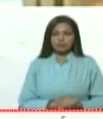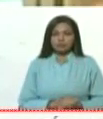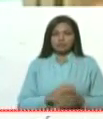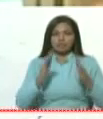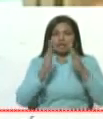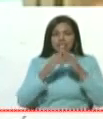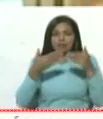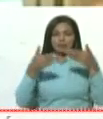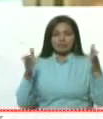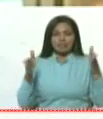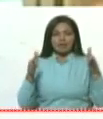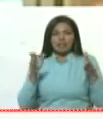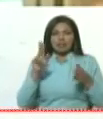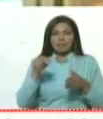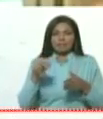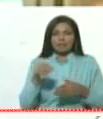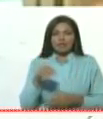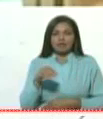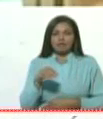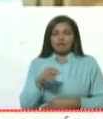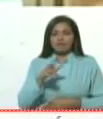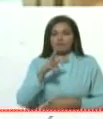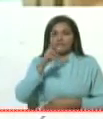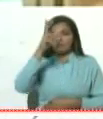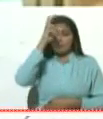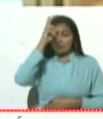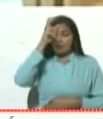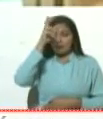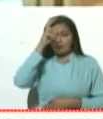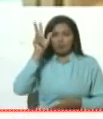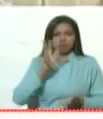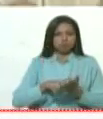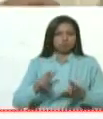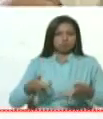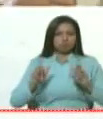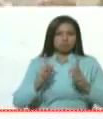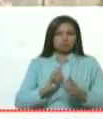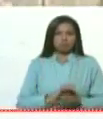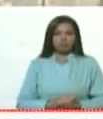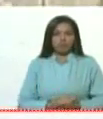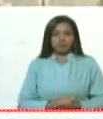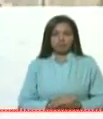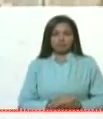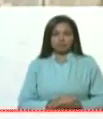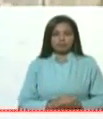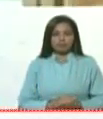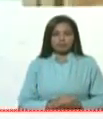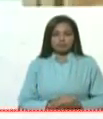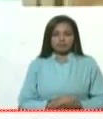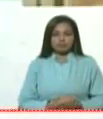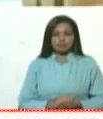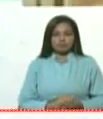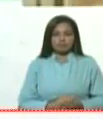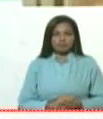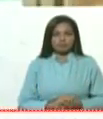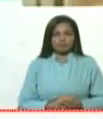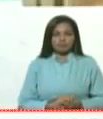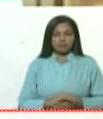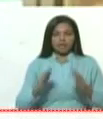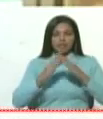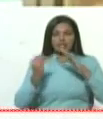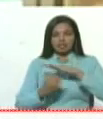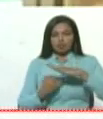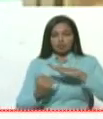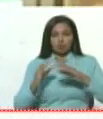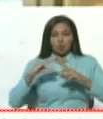las Ventanas de Hierro, Coro, Falcón, aprobado. Casa del Instituto de